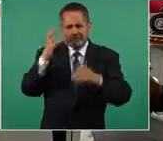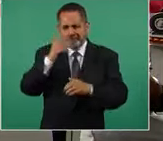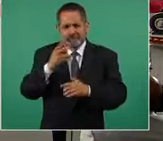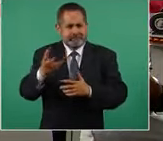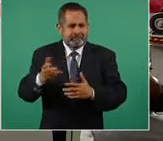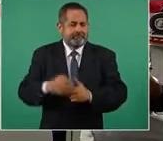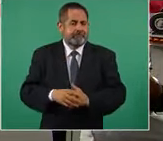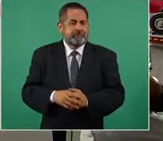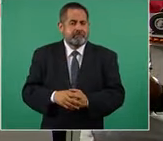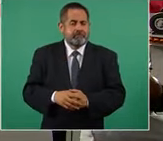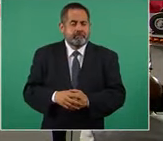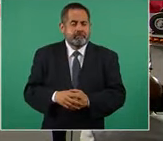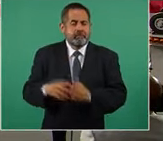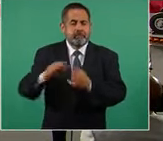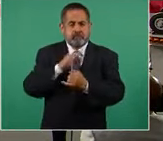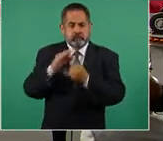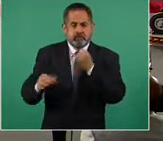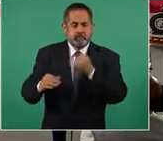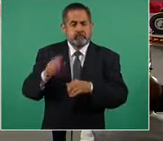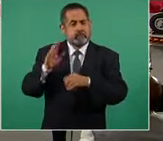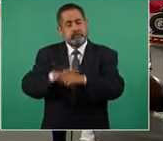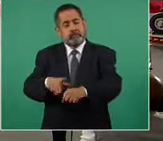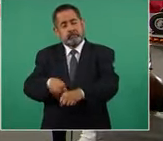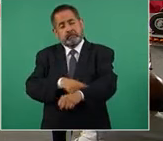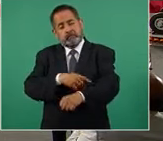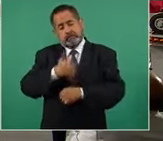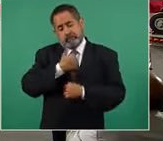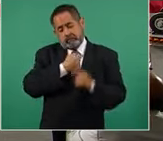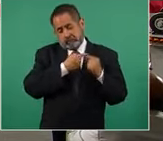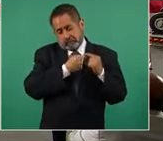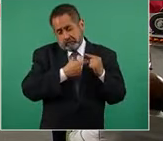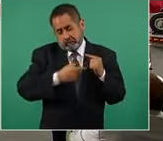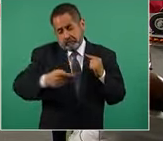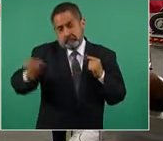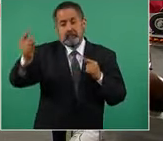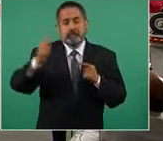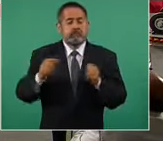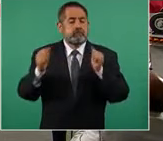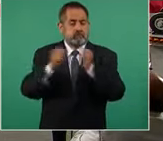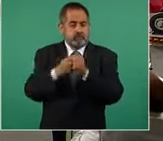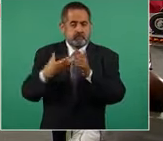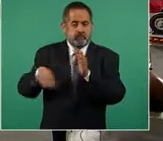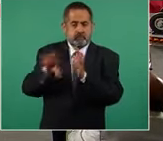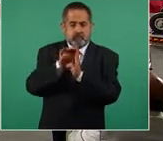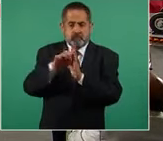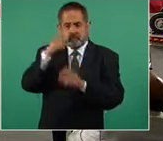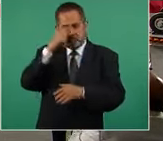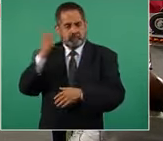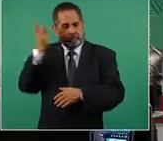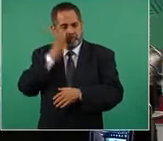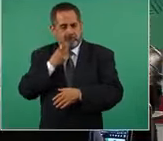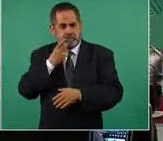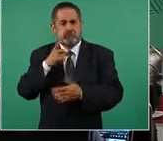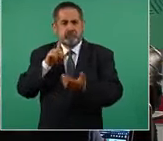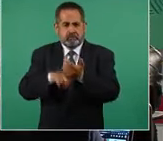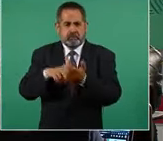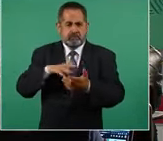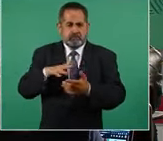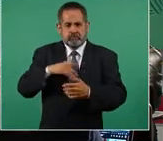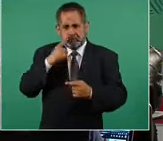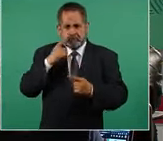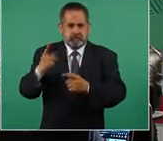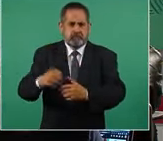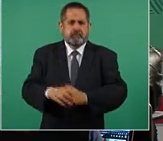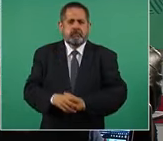Y finalmente lo de larga distancia, de estadía, que son los que llevan ya camarotes. Aquí está la relación de los